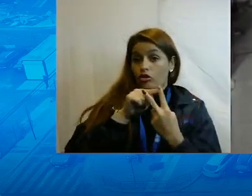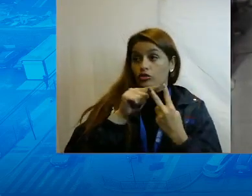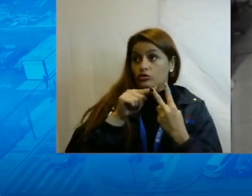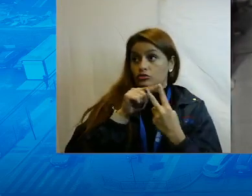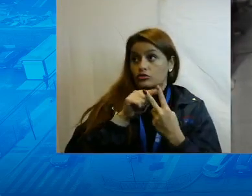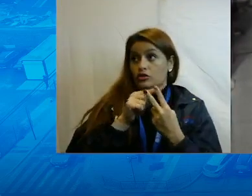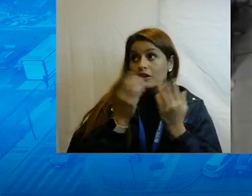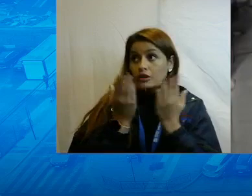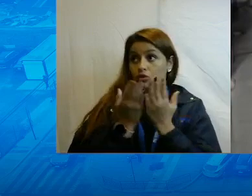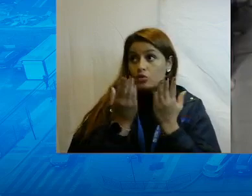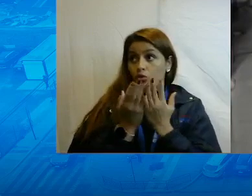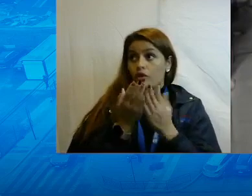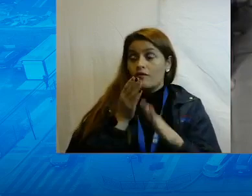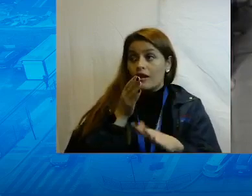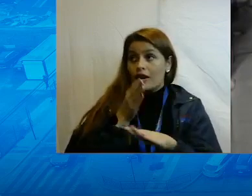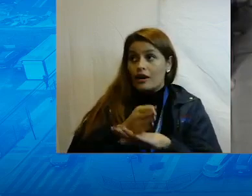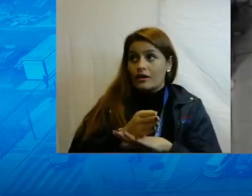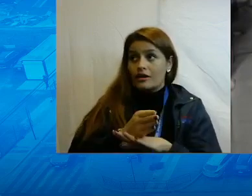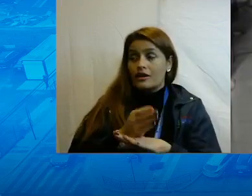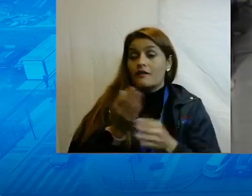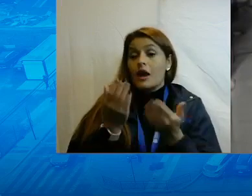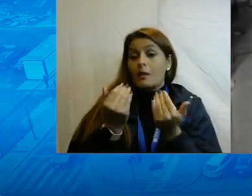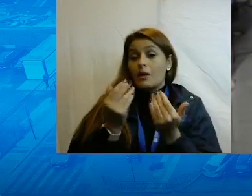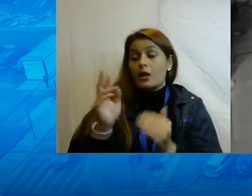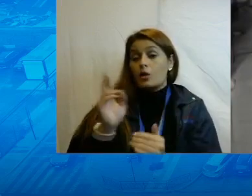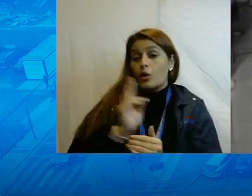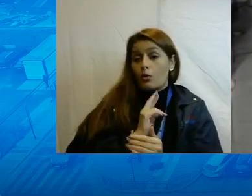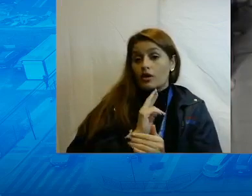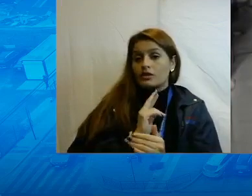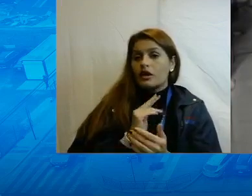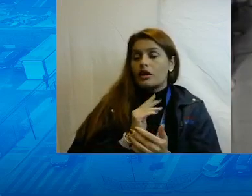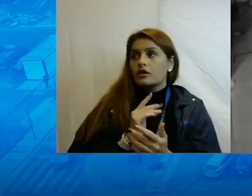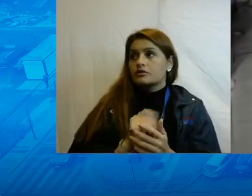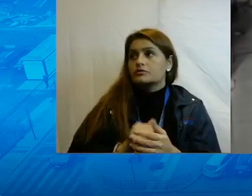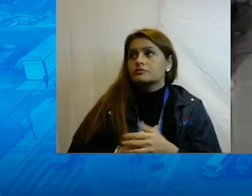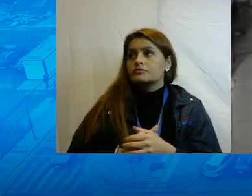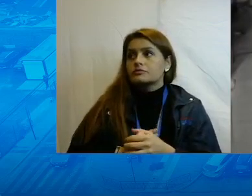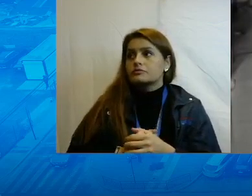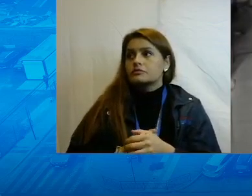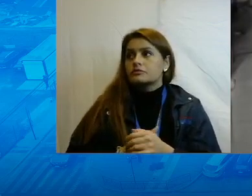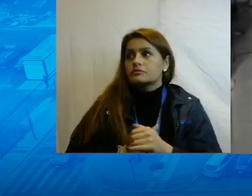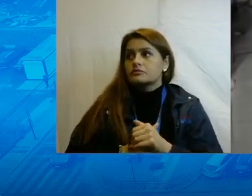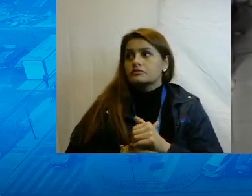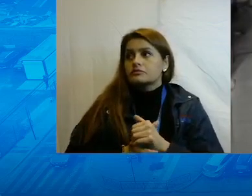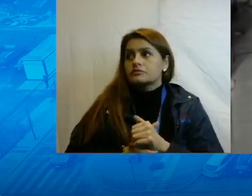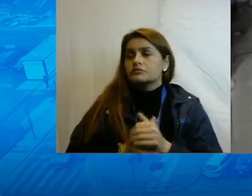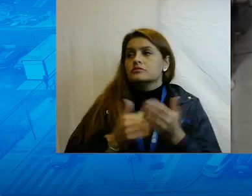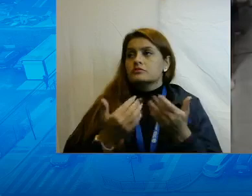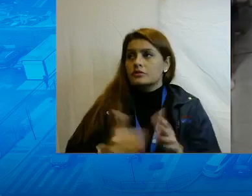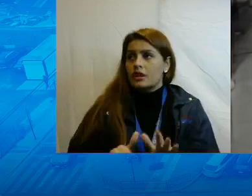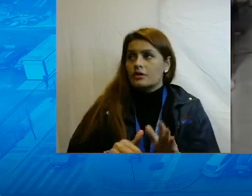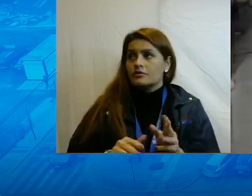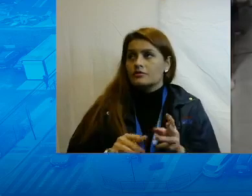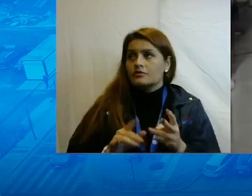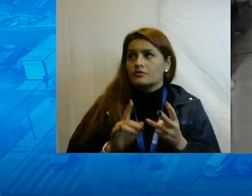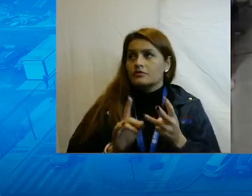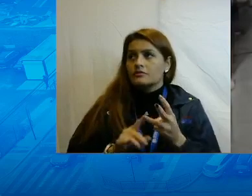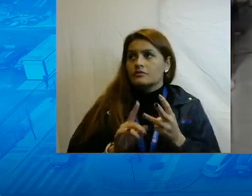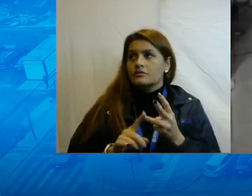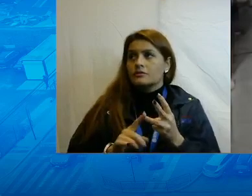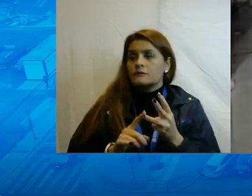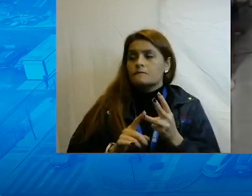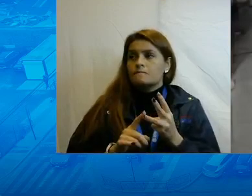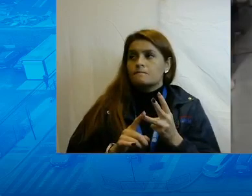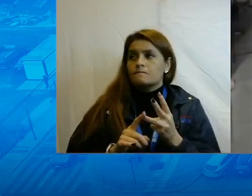momento a terreno a verificar y espero antes que termine el consejo enviarle las fotos de respaldo. ¿Ya? Referente al operativo impacto que menciona la